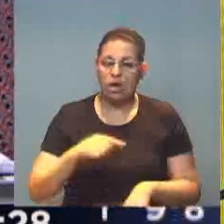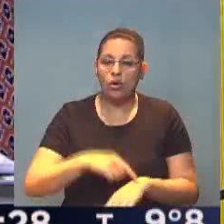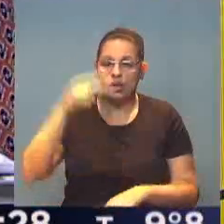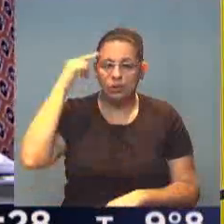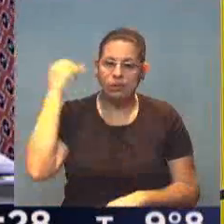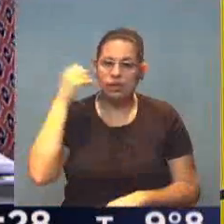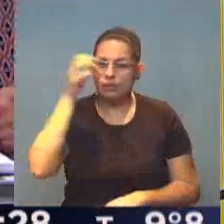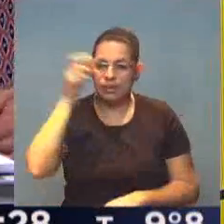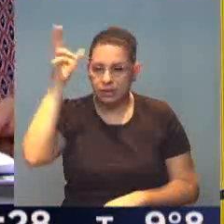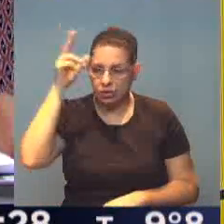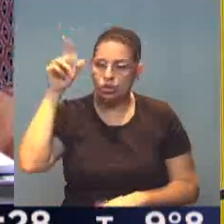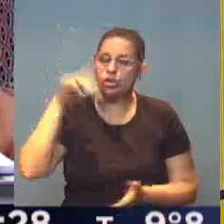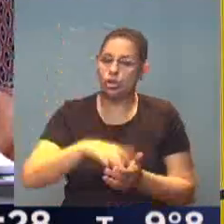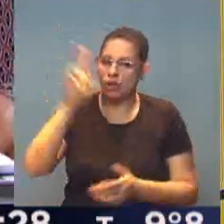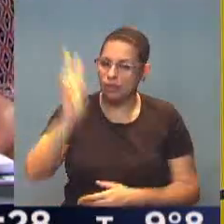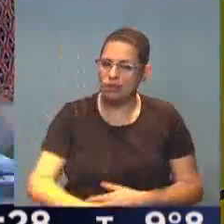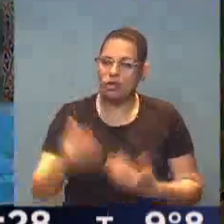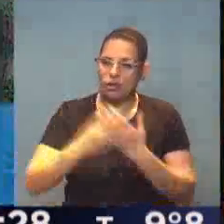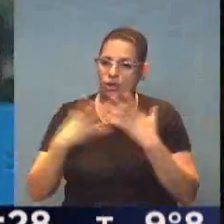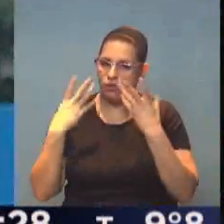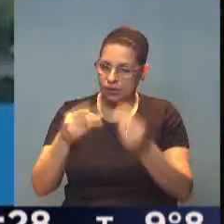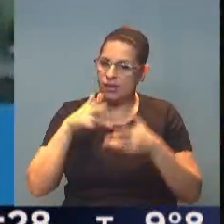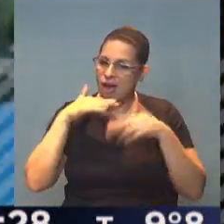Mariana, volvemos a Venezuela. Habla el ministro de Defensa.